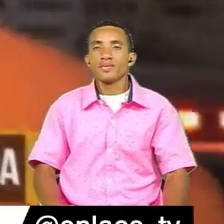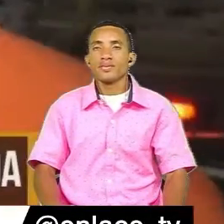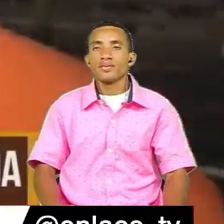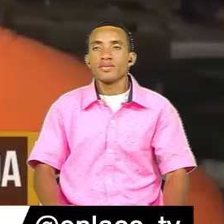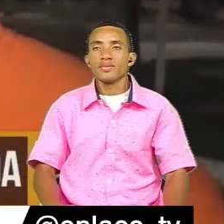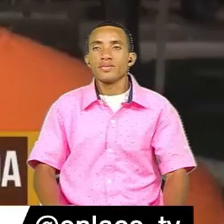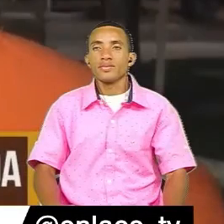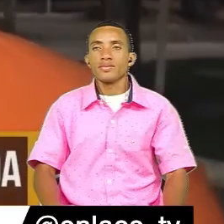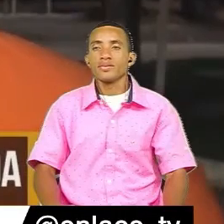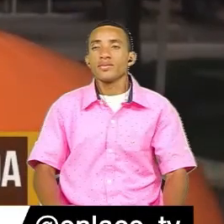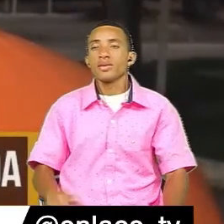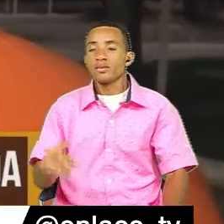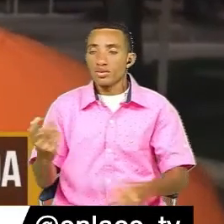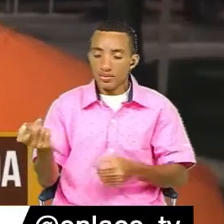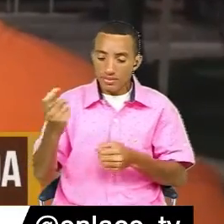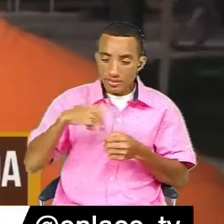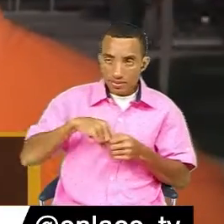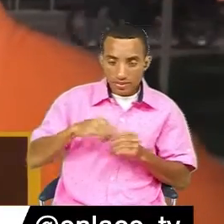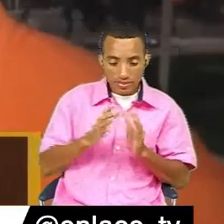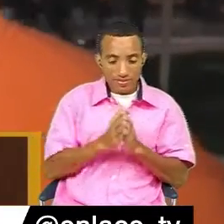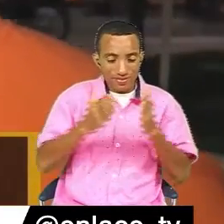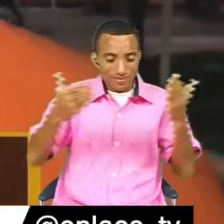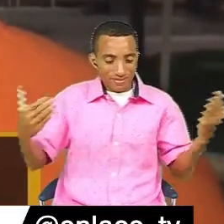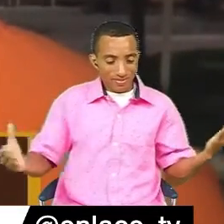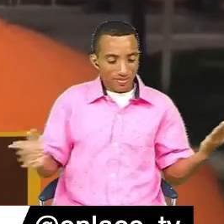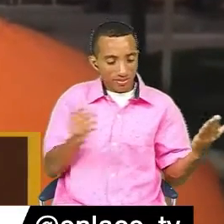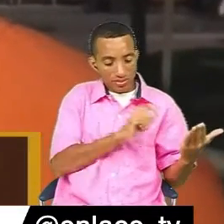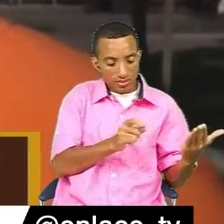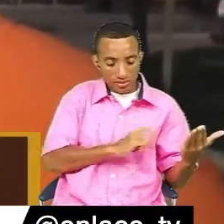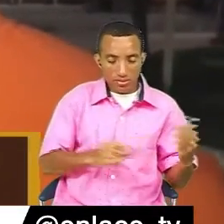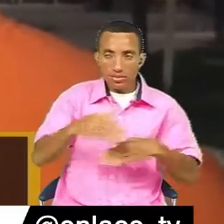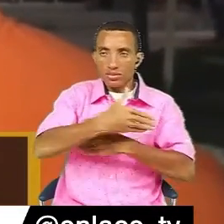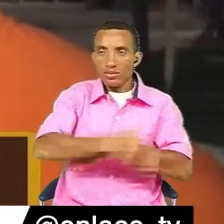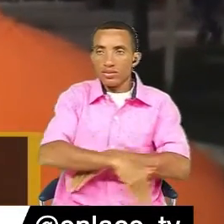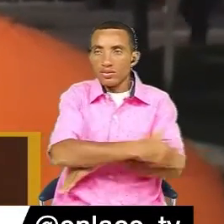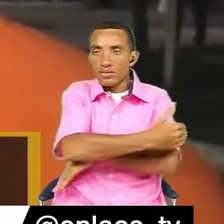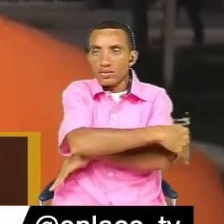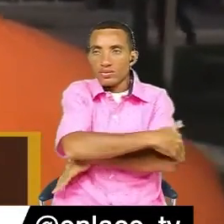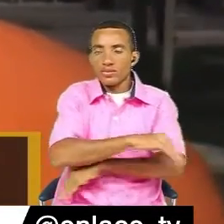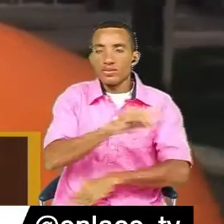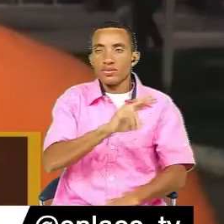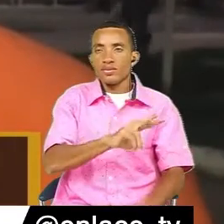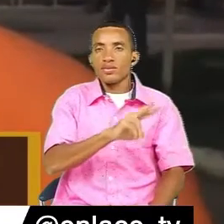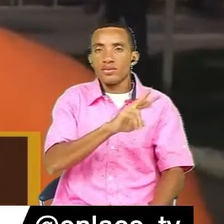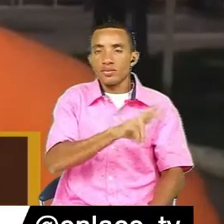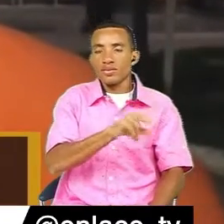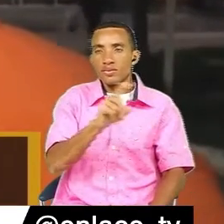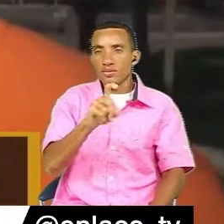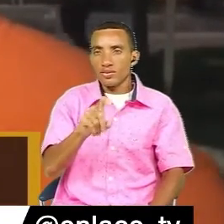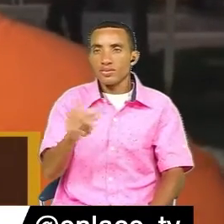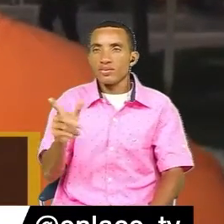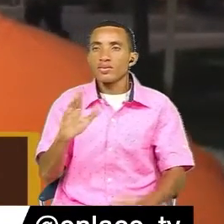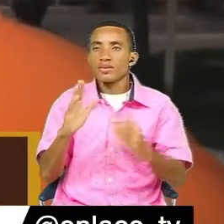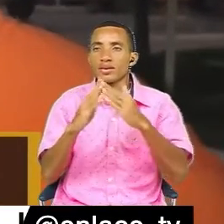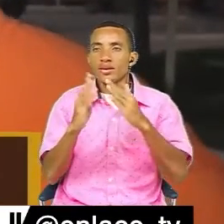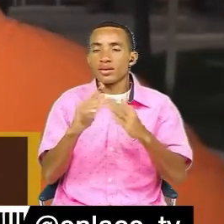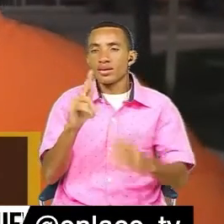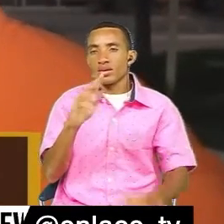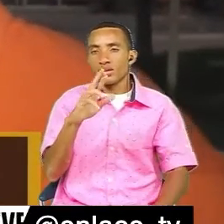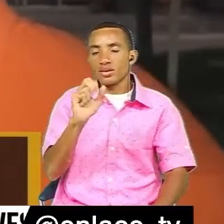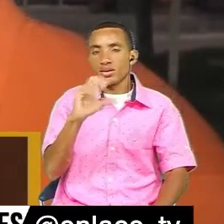Que vengan a inscribirse en el libro, la carrera 26-4575 en la casa de la señora Francisca Cárdenas,